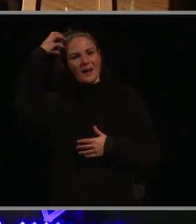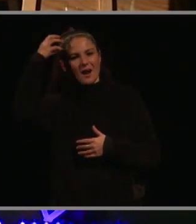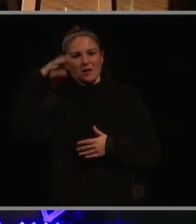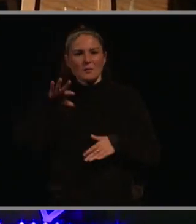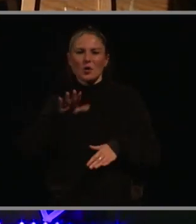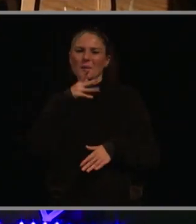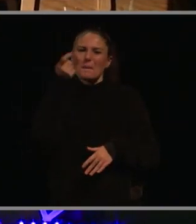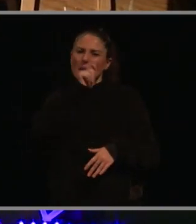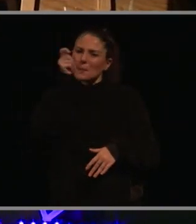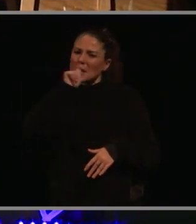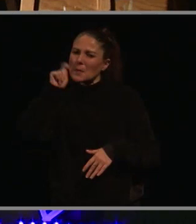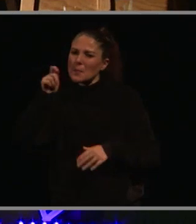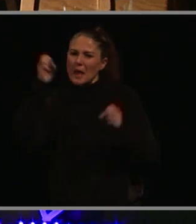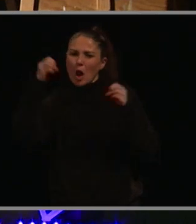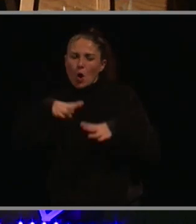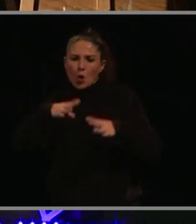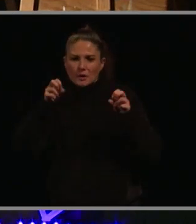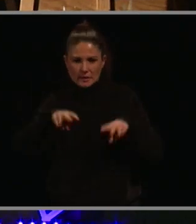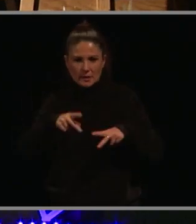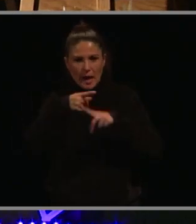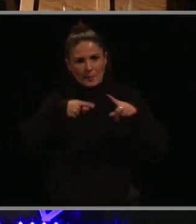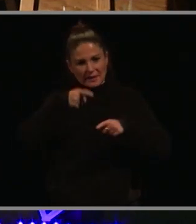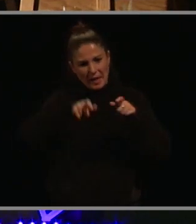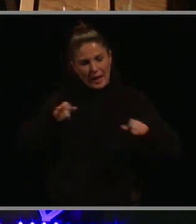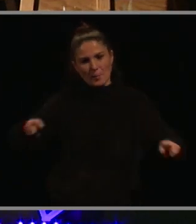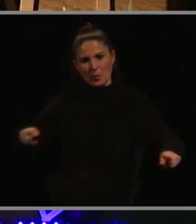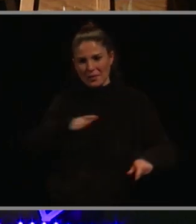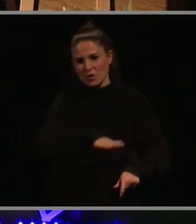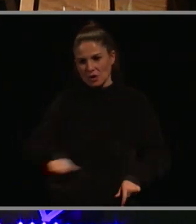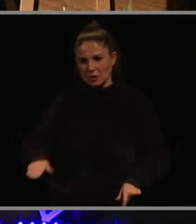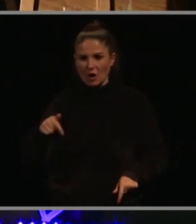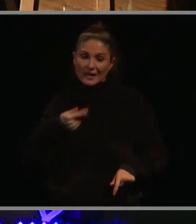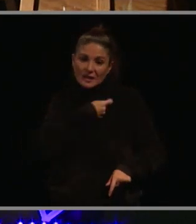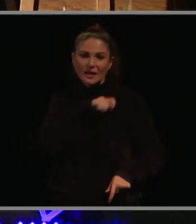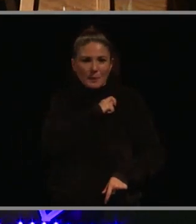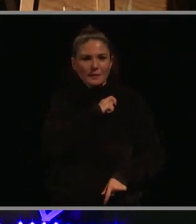meses sin luz. La mitad de la población son niños, aquí, en España, en Madrid. Bueno.